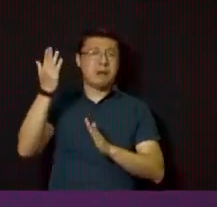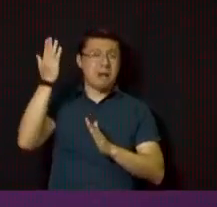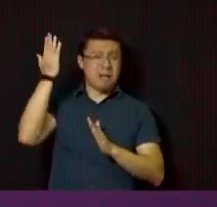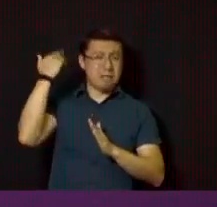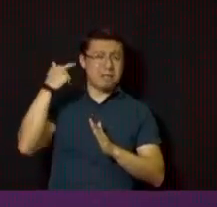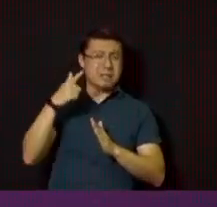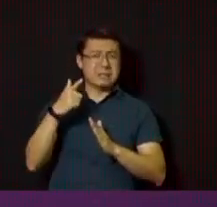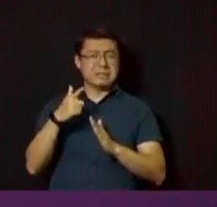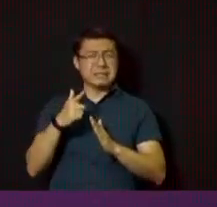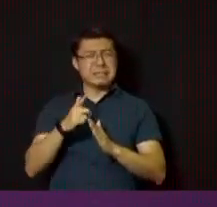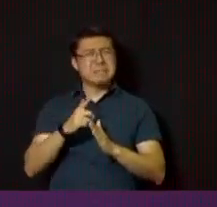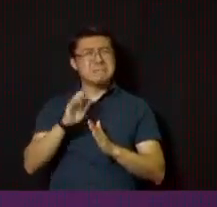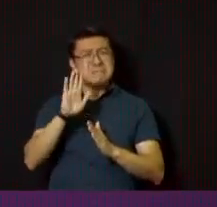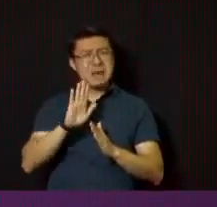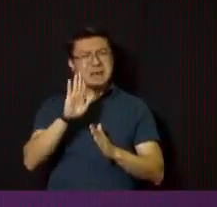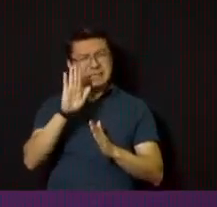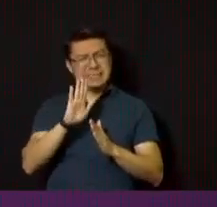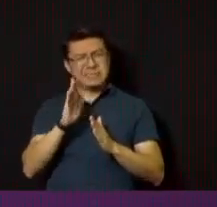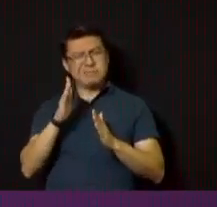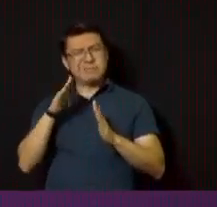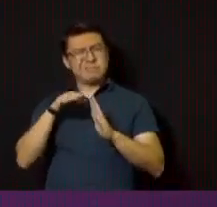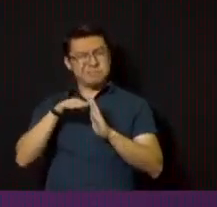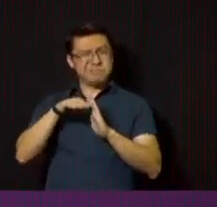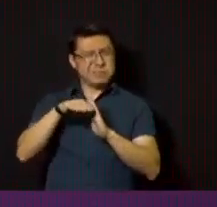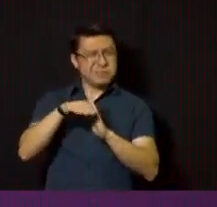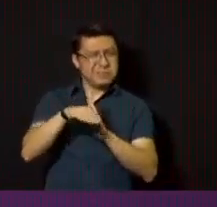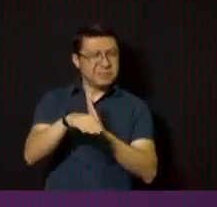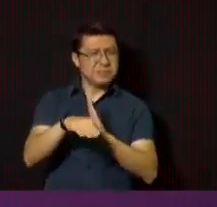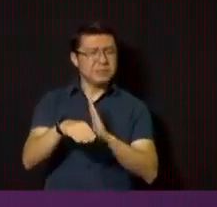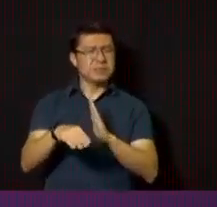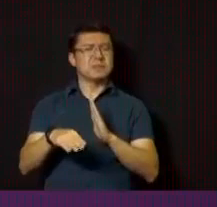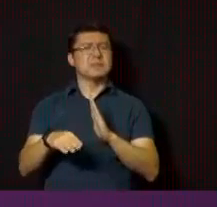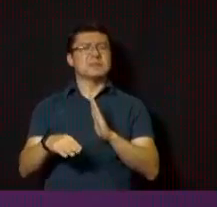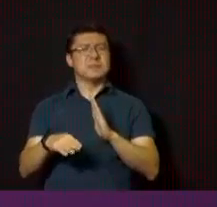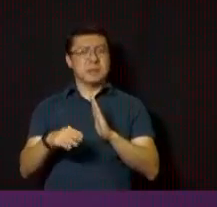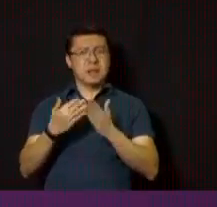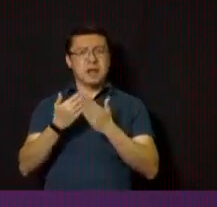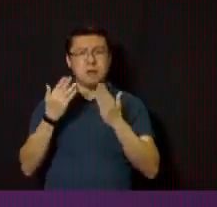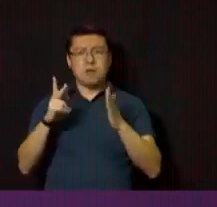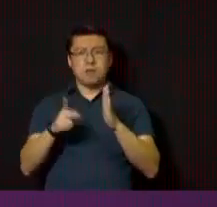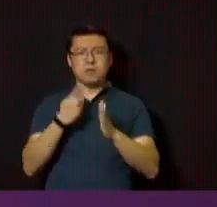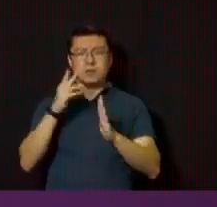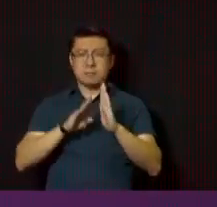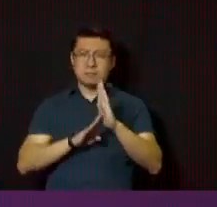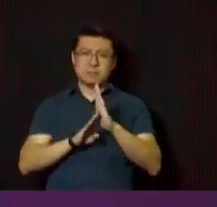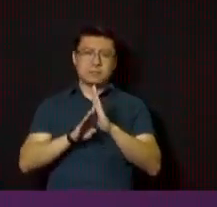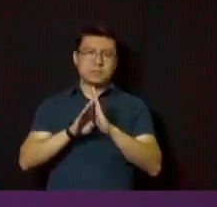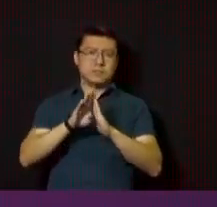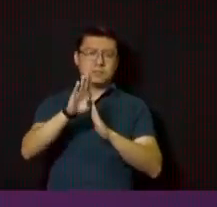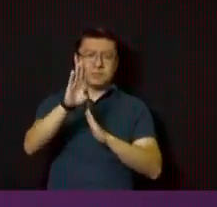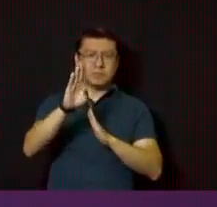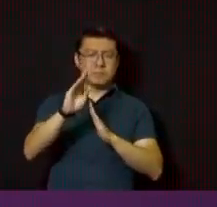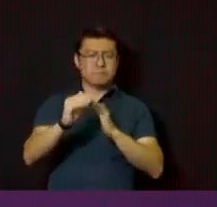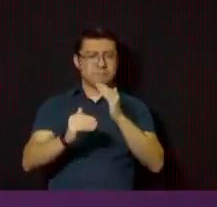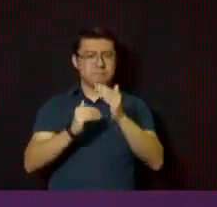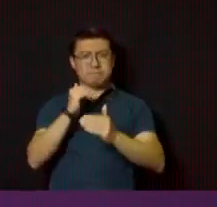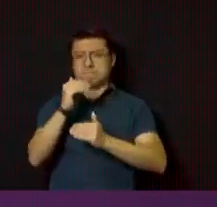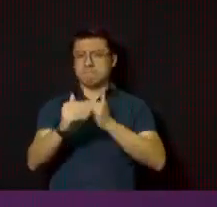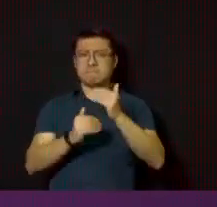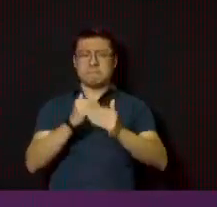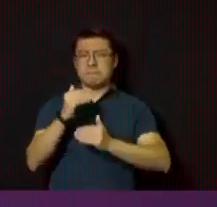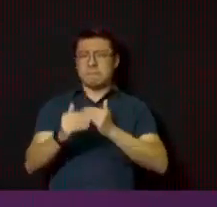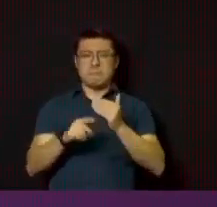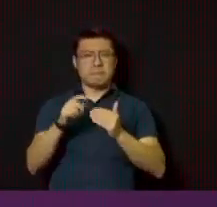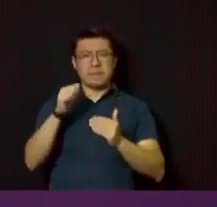volver a ajustar ese enfoque. Y hoy en día creo que te veo otra vez creciendo, te veo otra vez, por supuesto, como